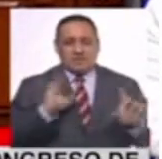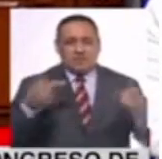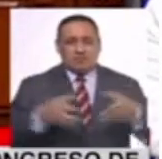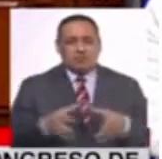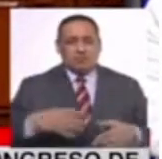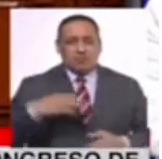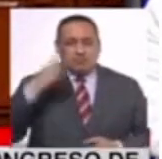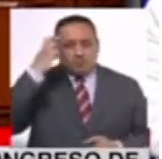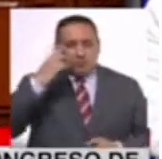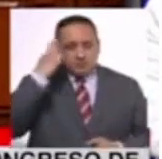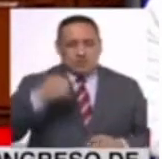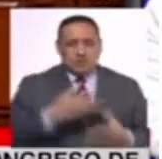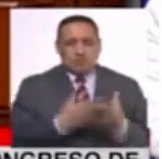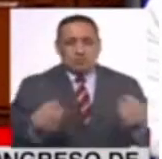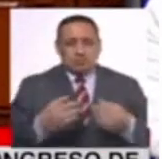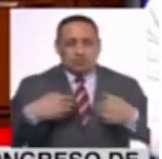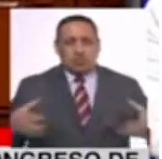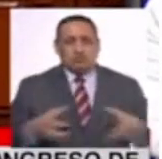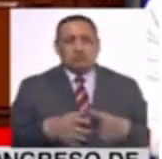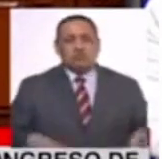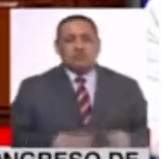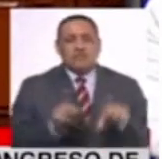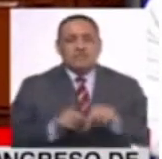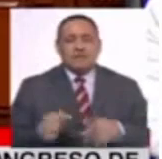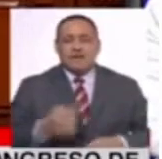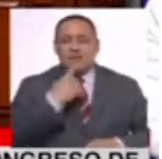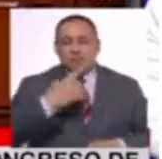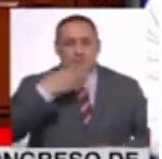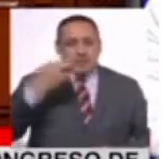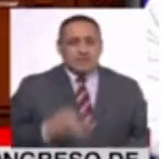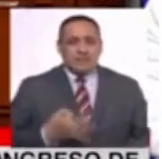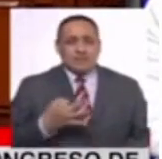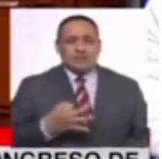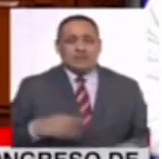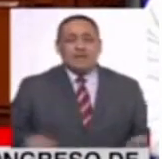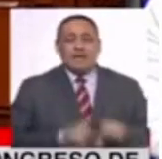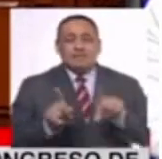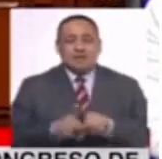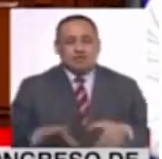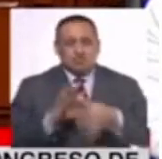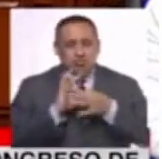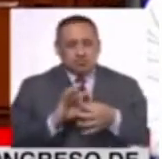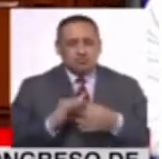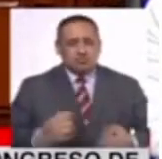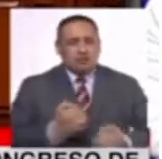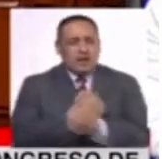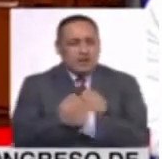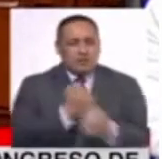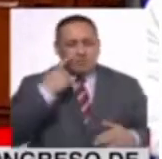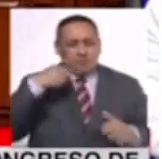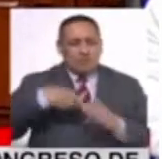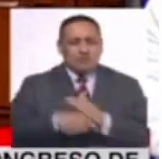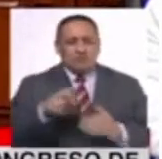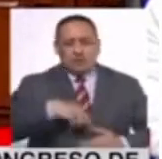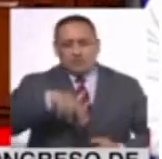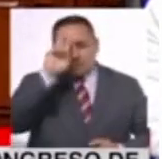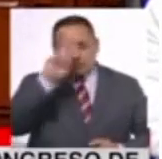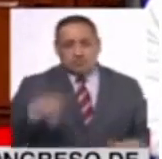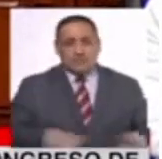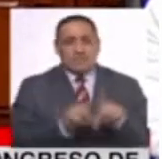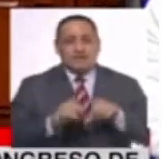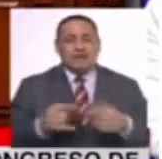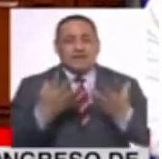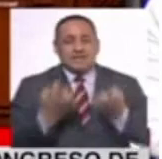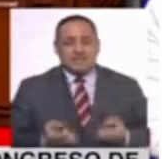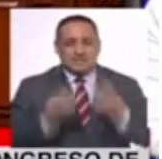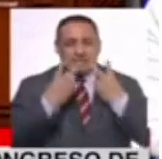diferencias políticas entre muchos de nosotros, también es muy cierto que nos une un amor profundo al Perú y el